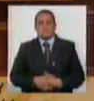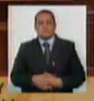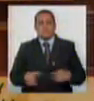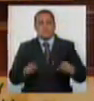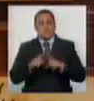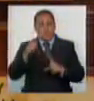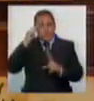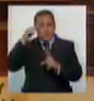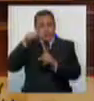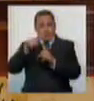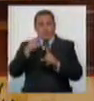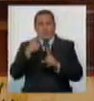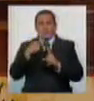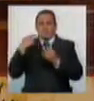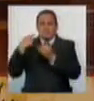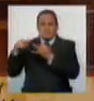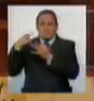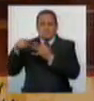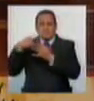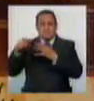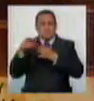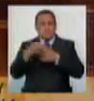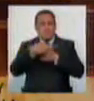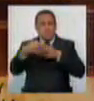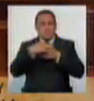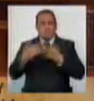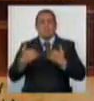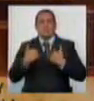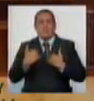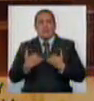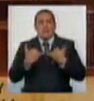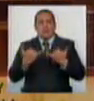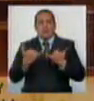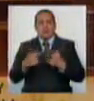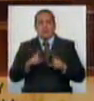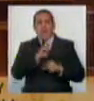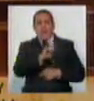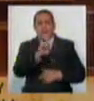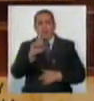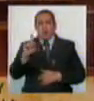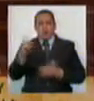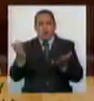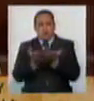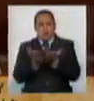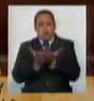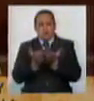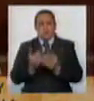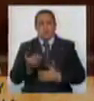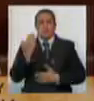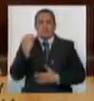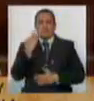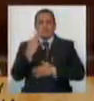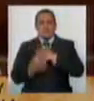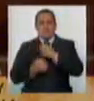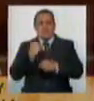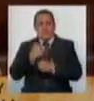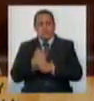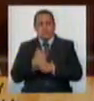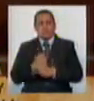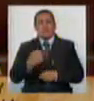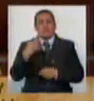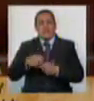es que todas las regiones cuenten por lo menos con uno de estos colegios. En los últimos 3 años